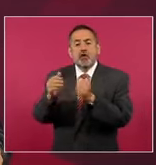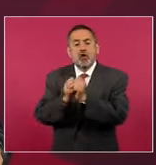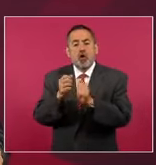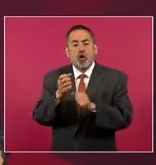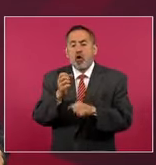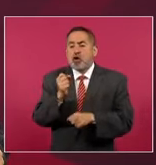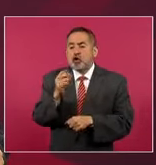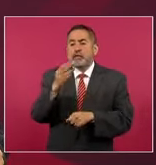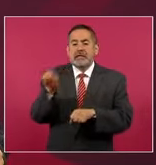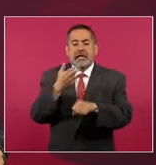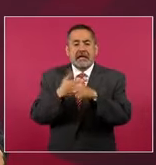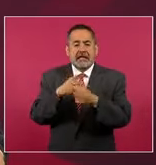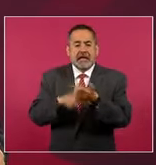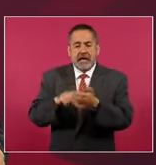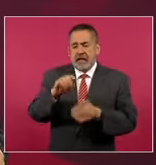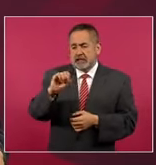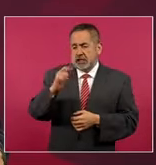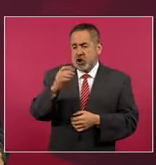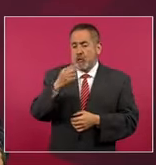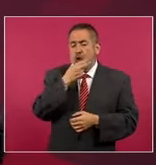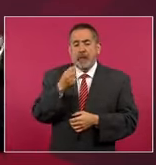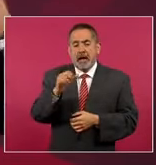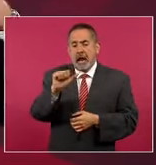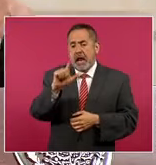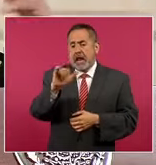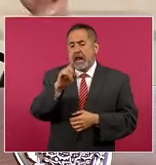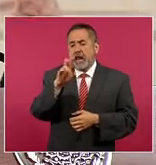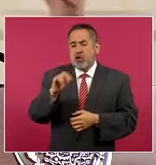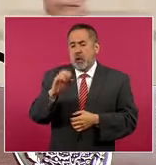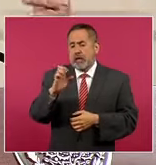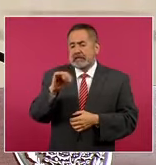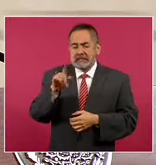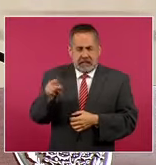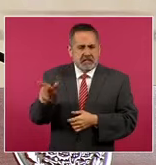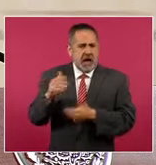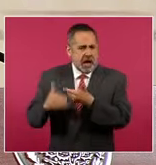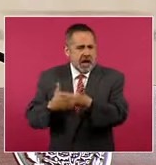Gobernación, Alejandro Encinas, y se está